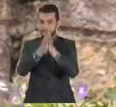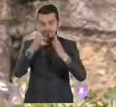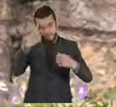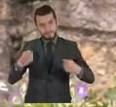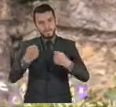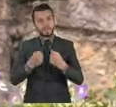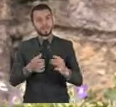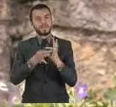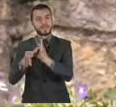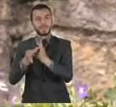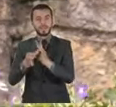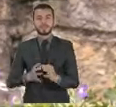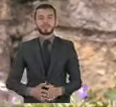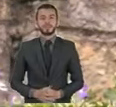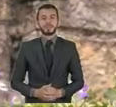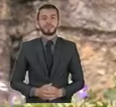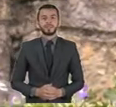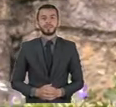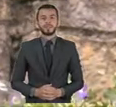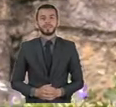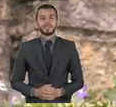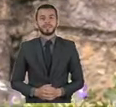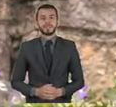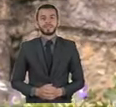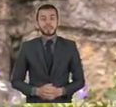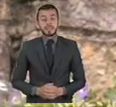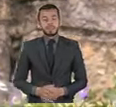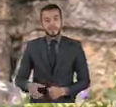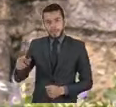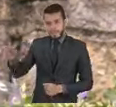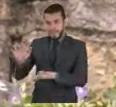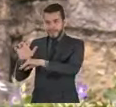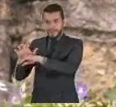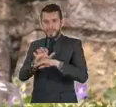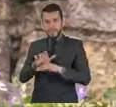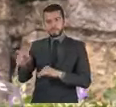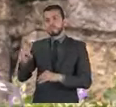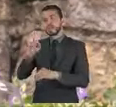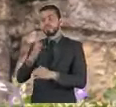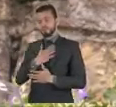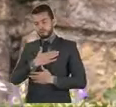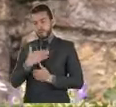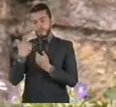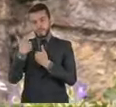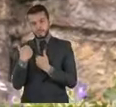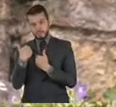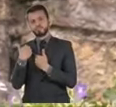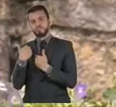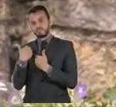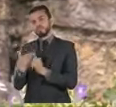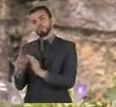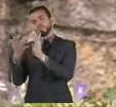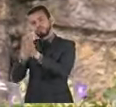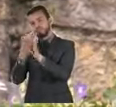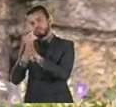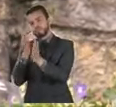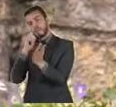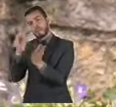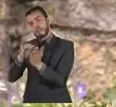alianza, para que nos cuenten cómo desde su misionalidad contribuirán a, a su